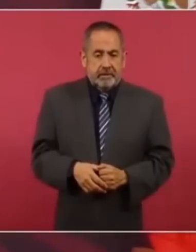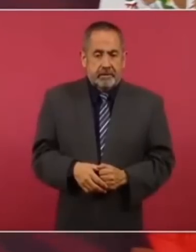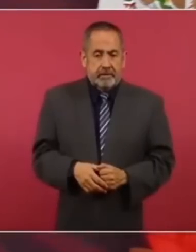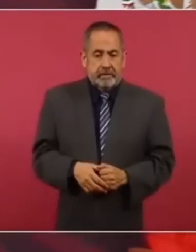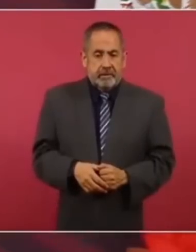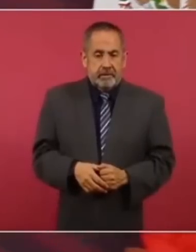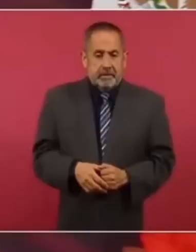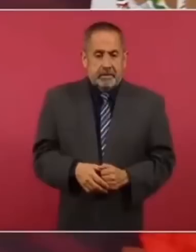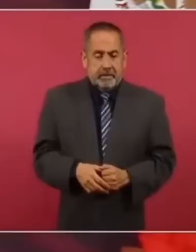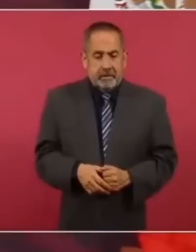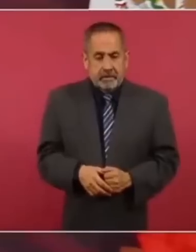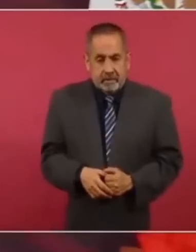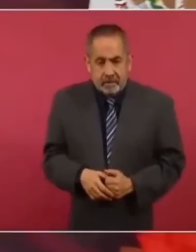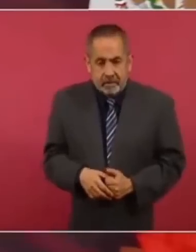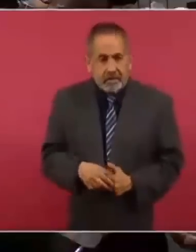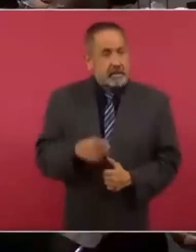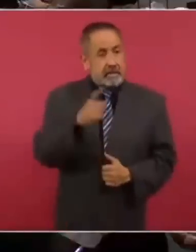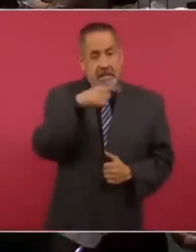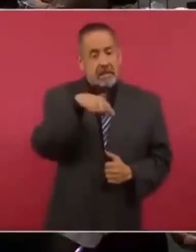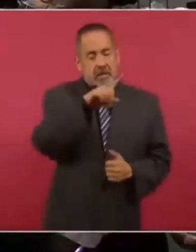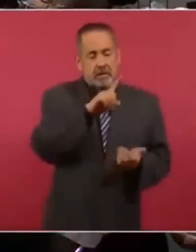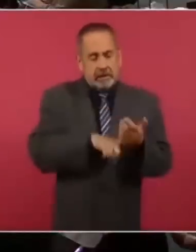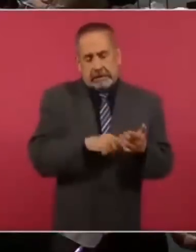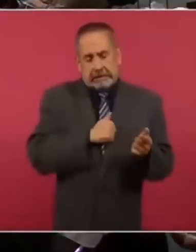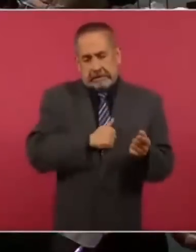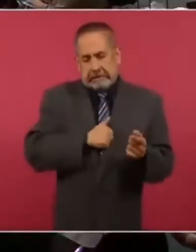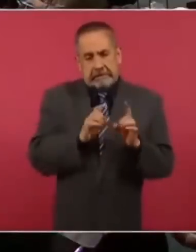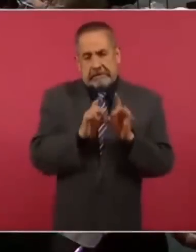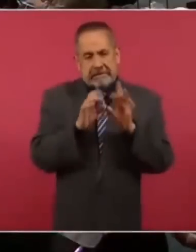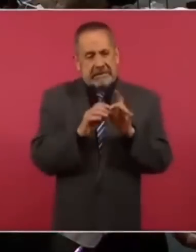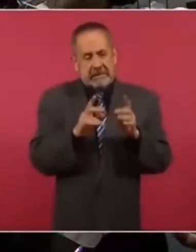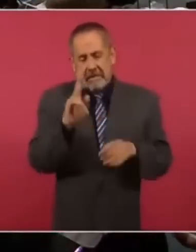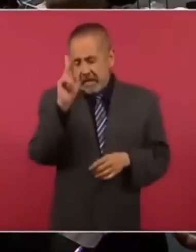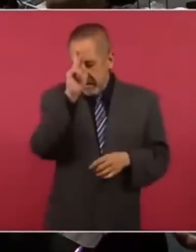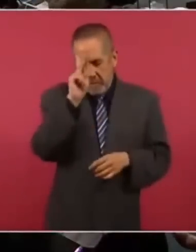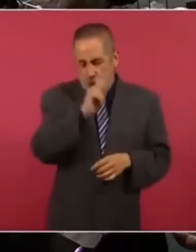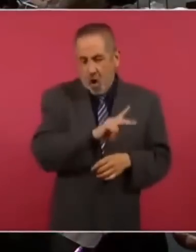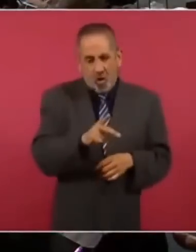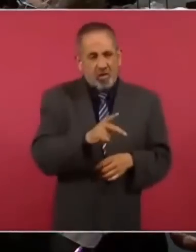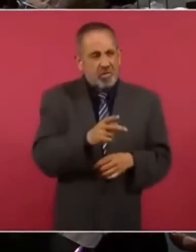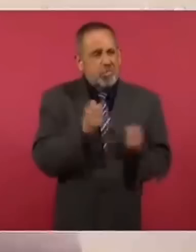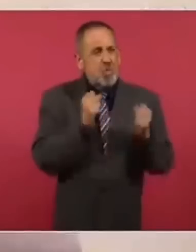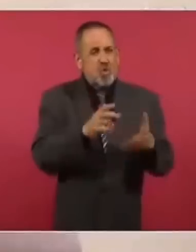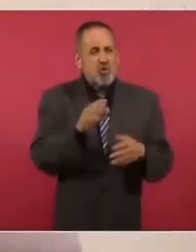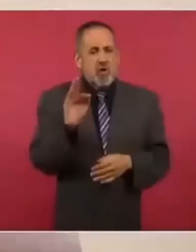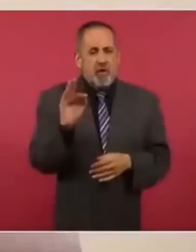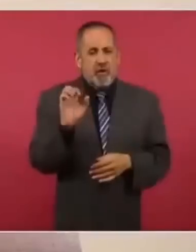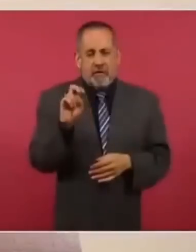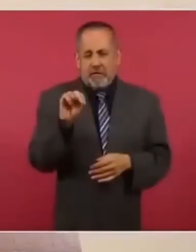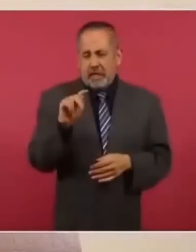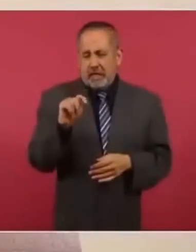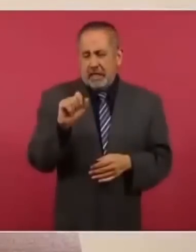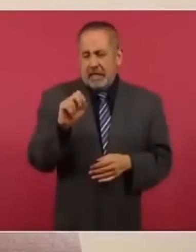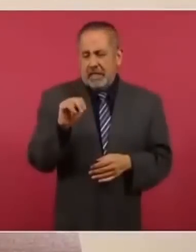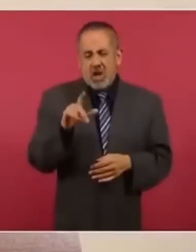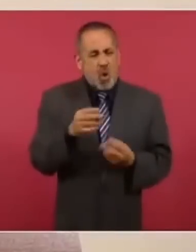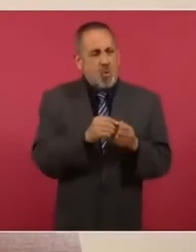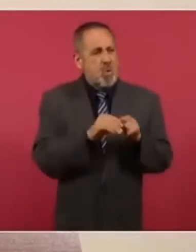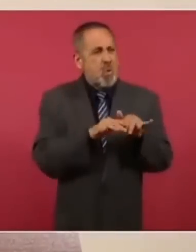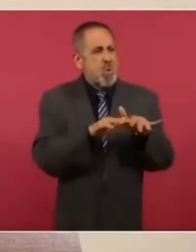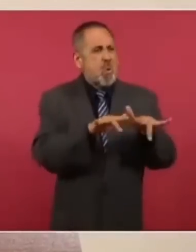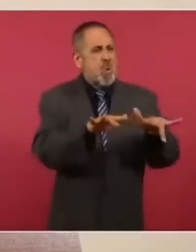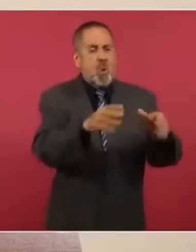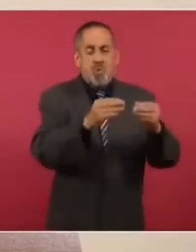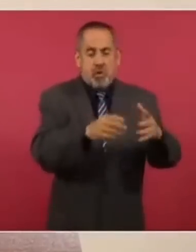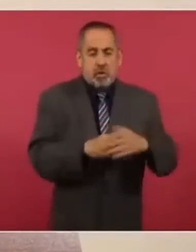Padecen lamentablemente de la terrible y mortal pandemia del fentanilo.